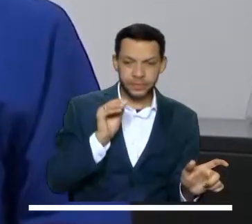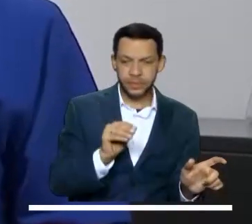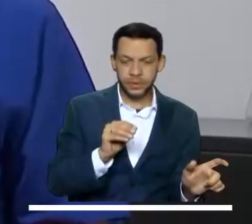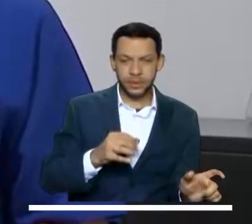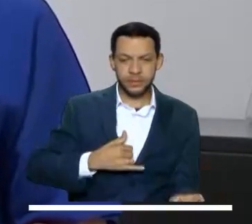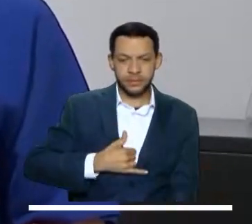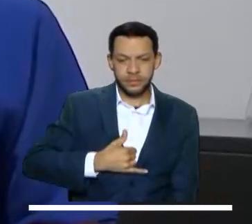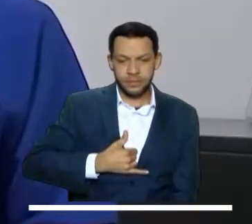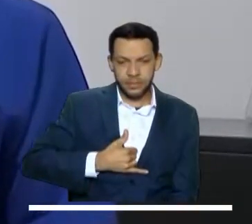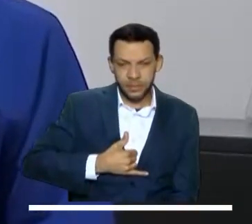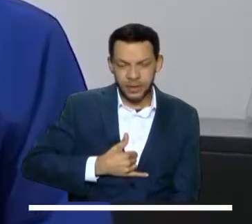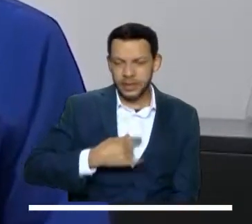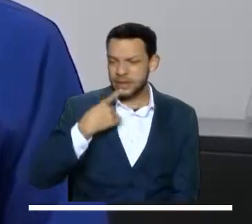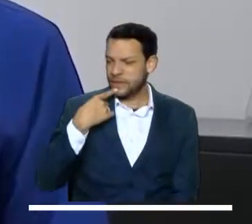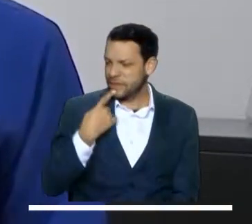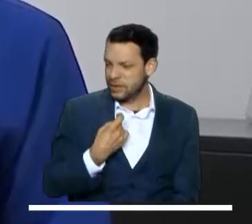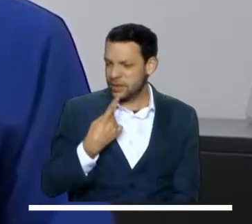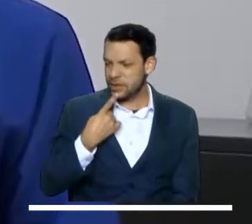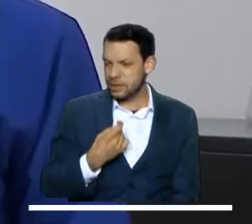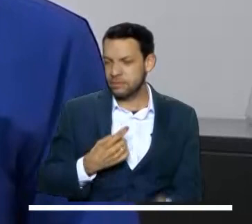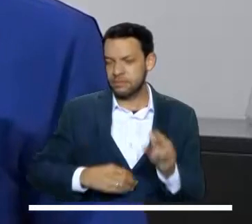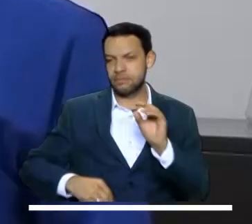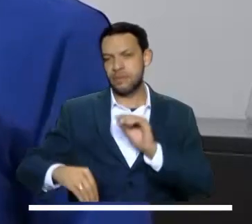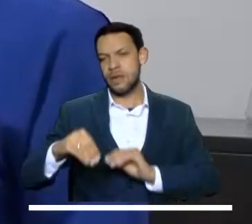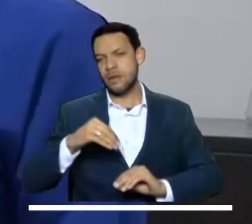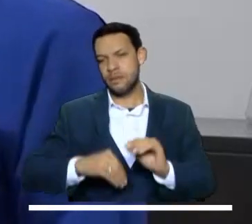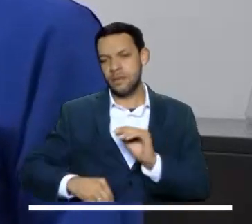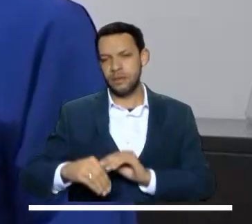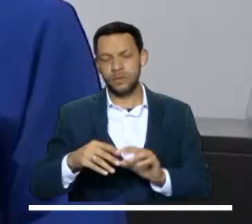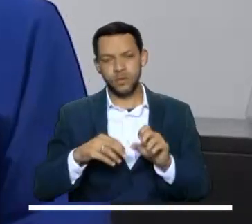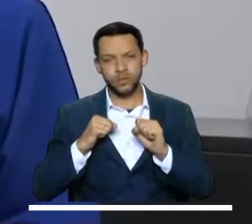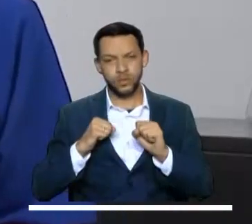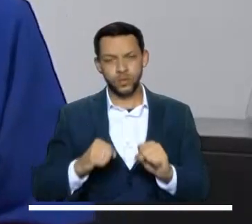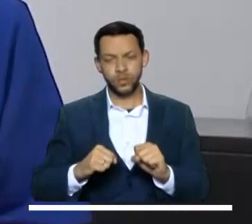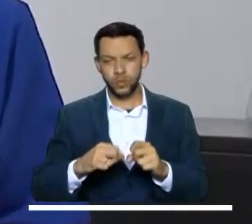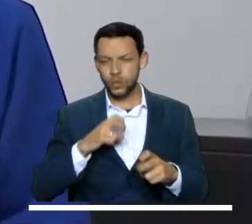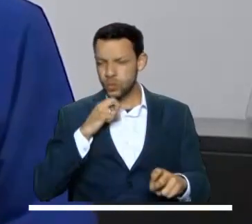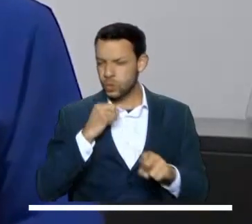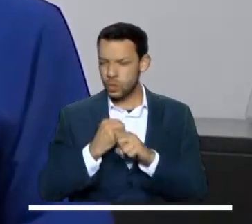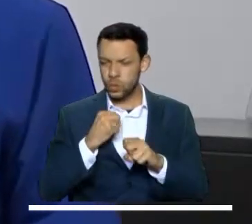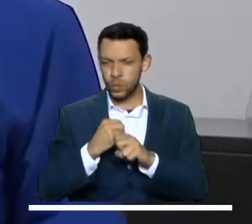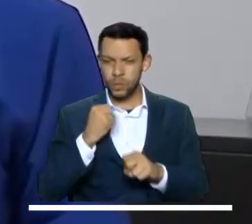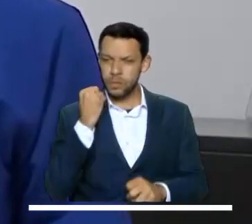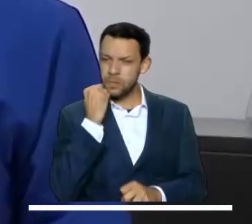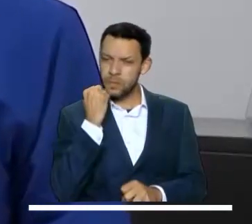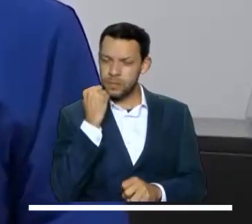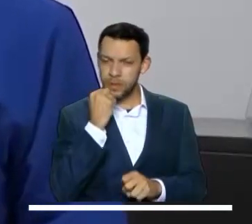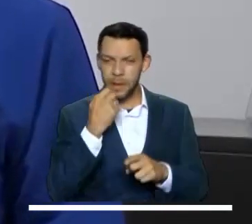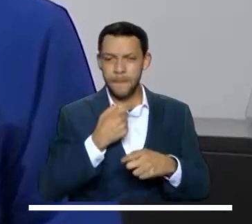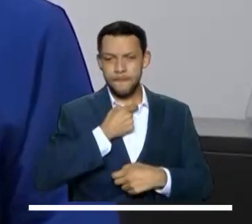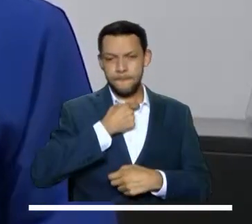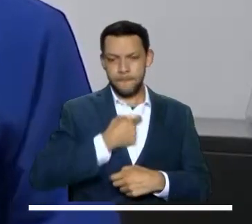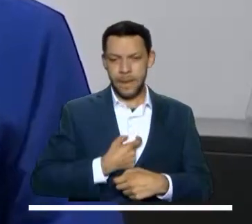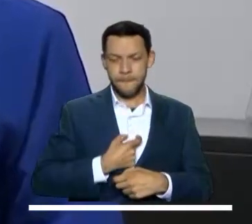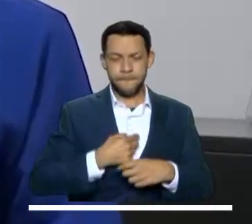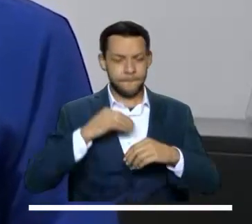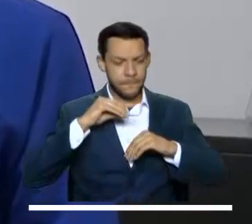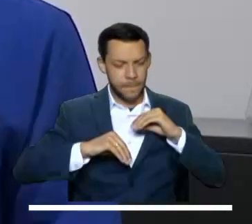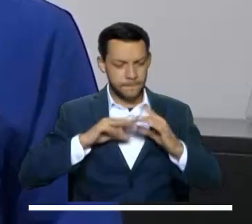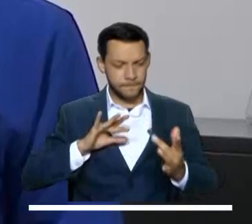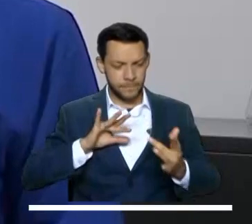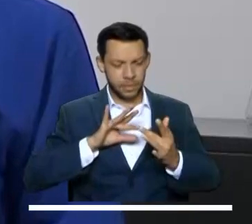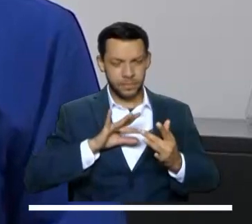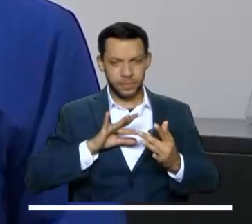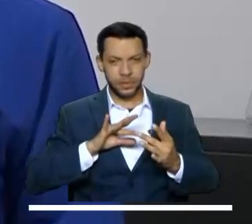colon, anteriormente existían los rectoscopios rígidos, era un tubo rígido que se introducía por el recto, obviamente con mucha fastidio y con mucha incomodidad para el paciente. Hoy día